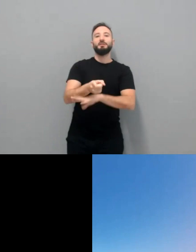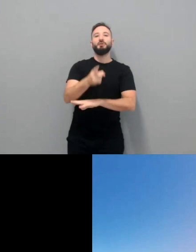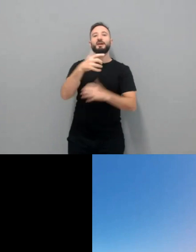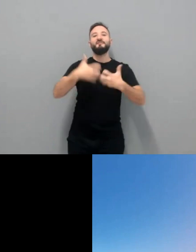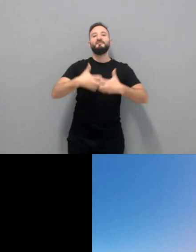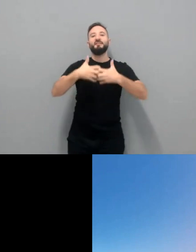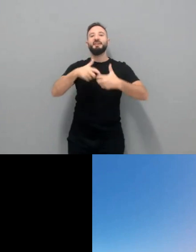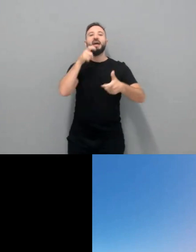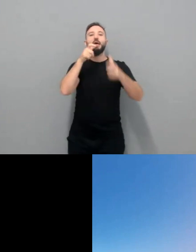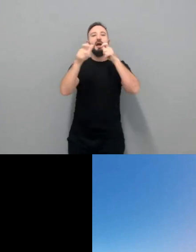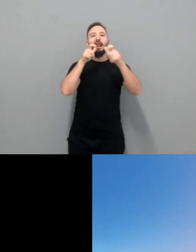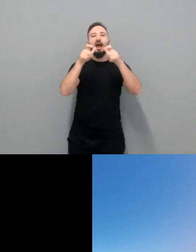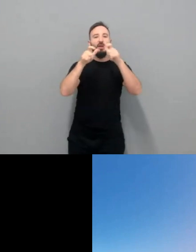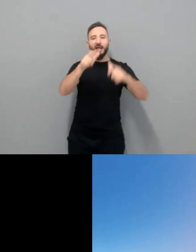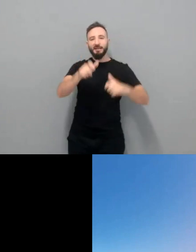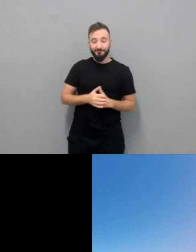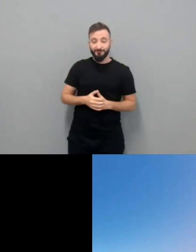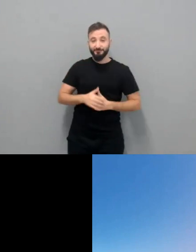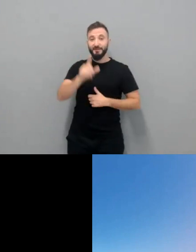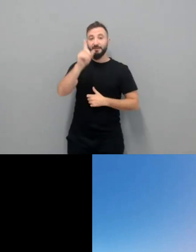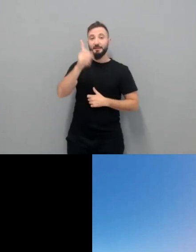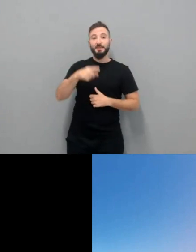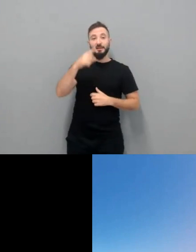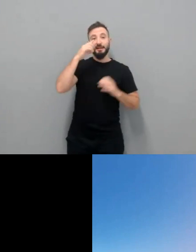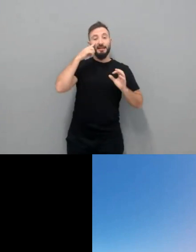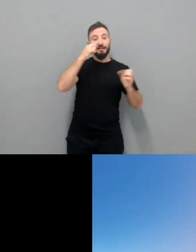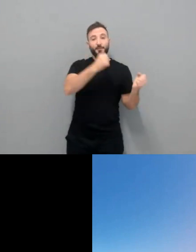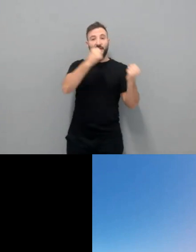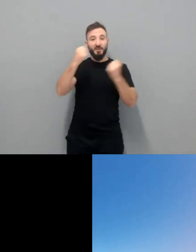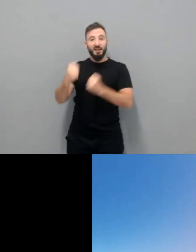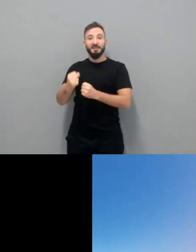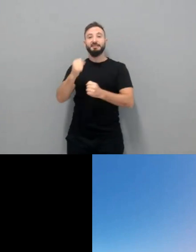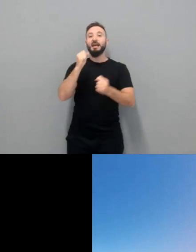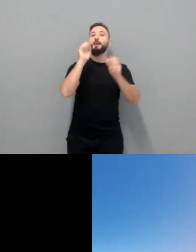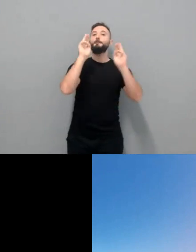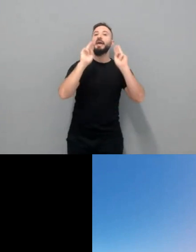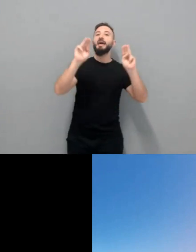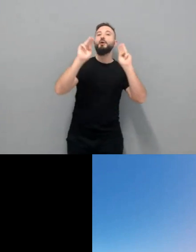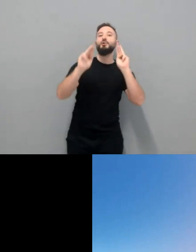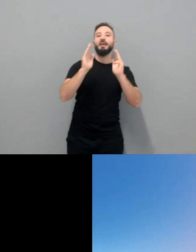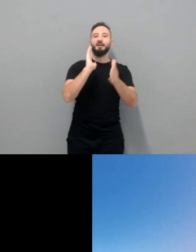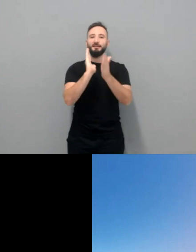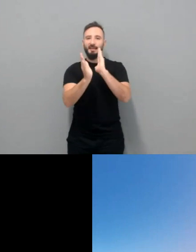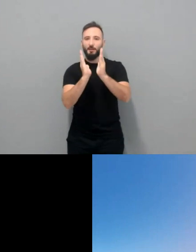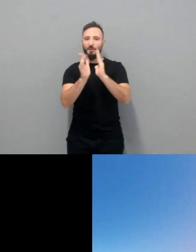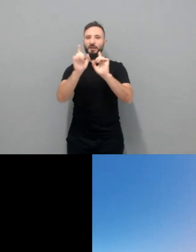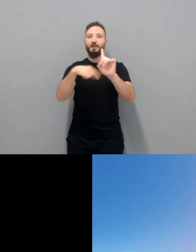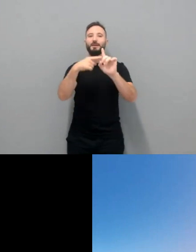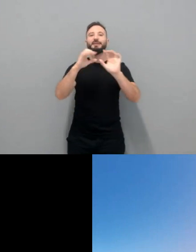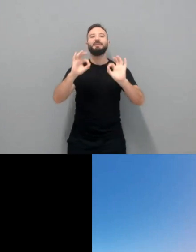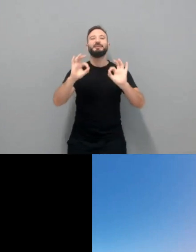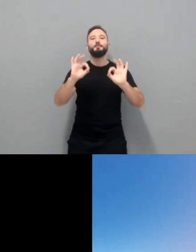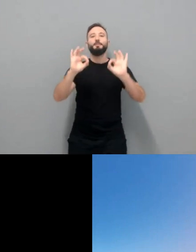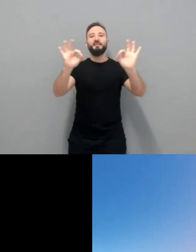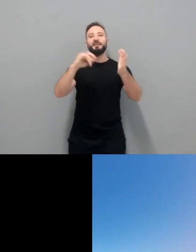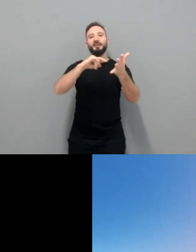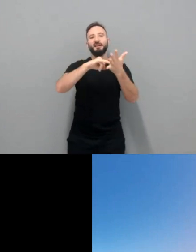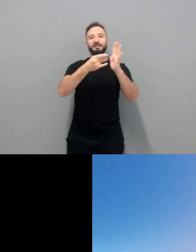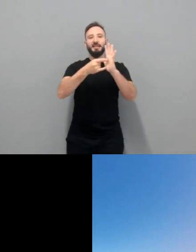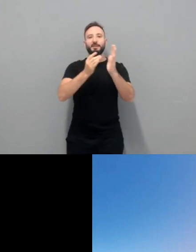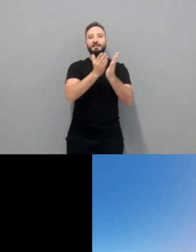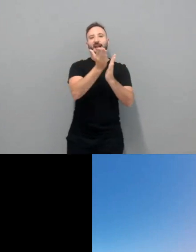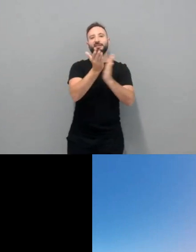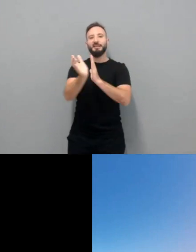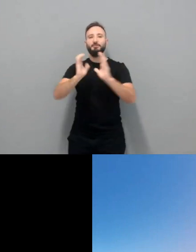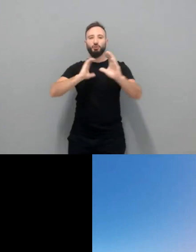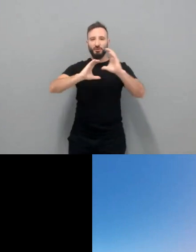de Palabras, especialista en pedagogía terapéutica con especialidad en sistemas alternativos de